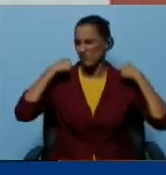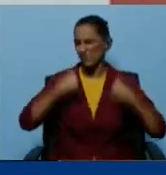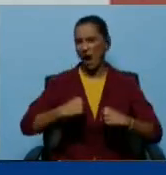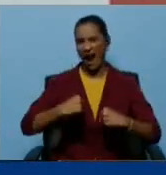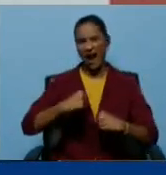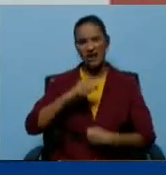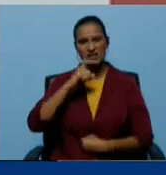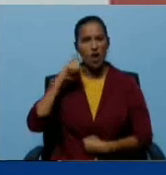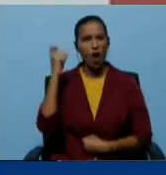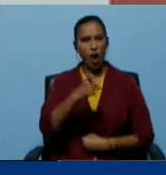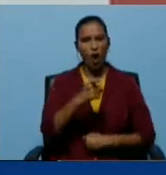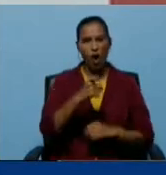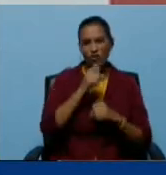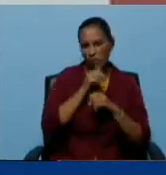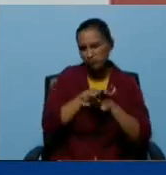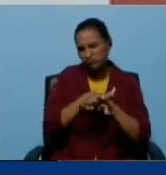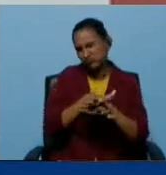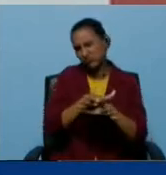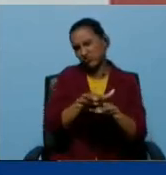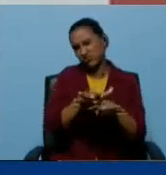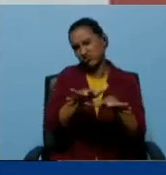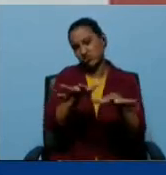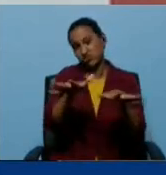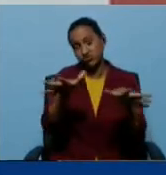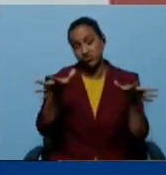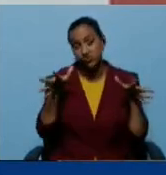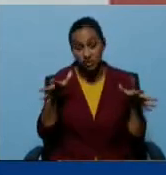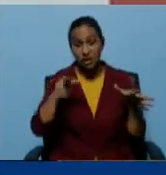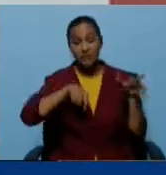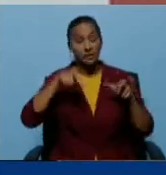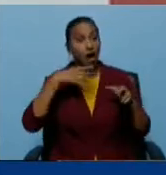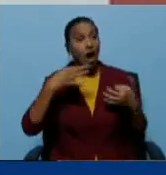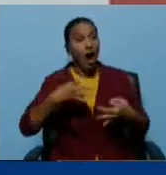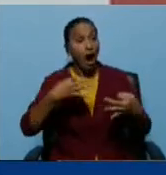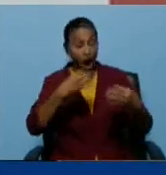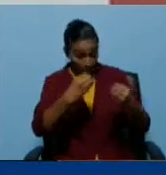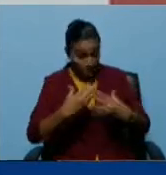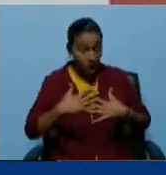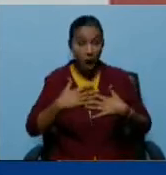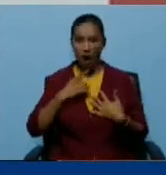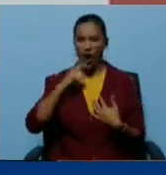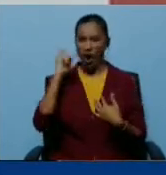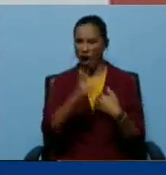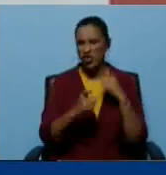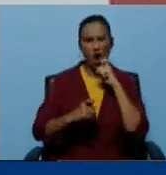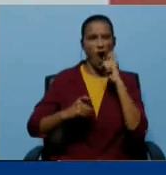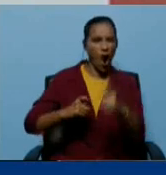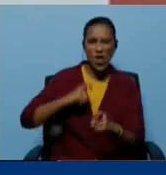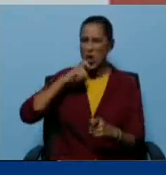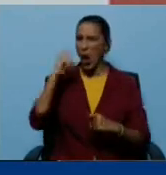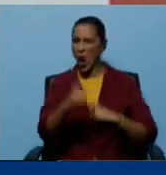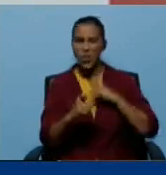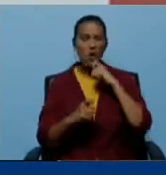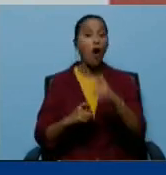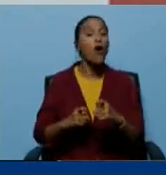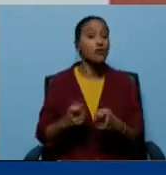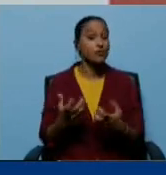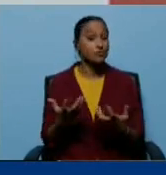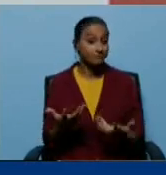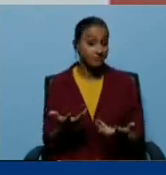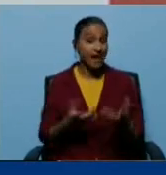intoxicó a algunos y a otros los atemorizó, para decir una palabra decente, Pedro